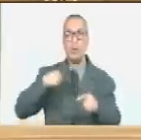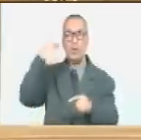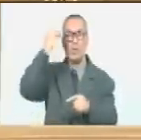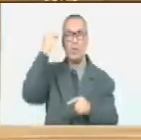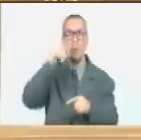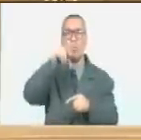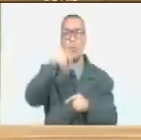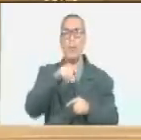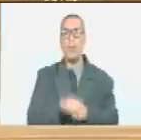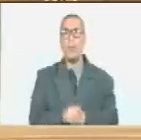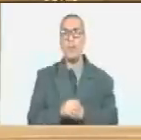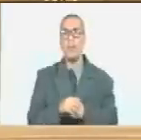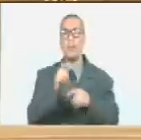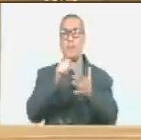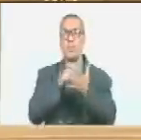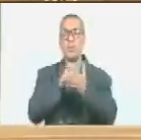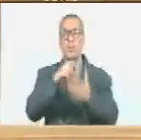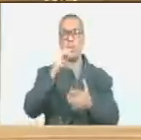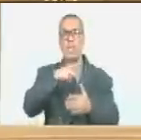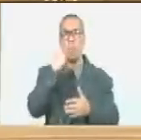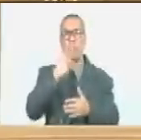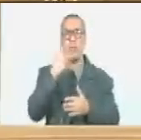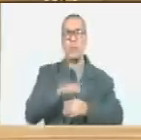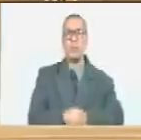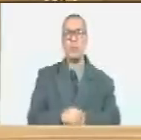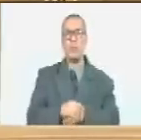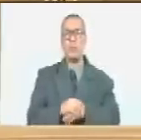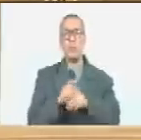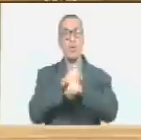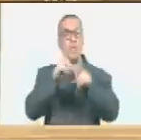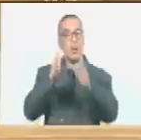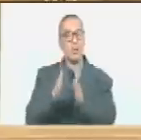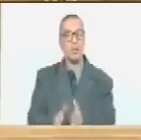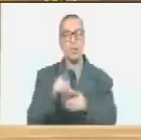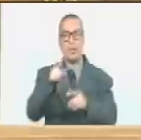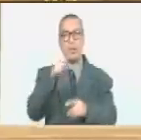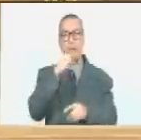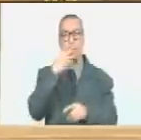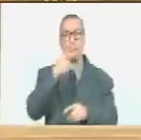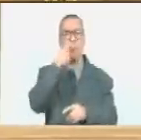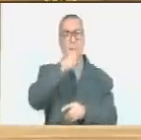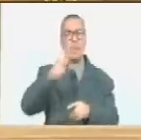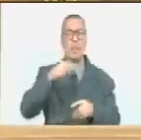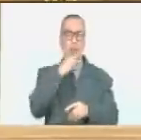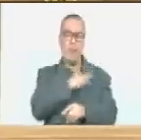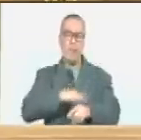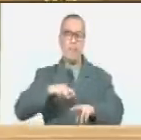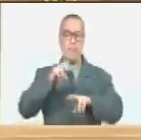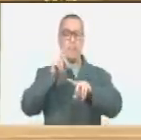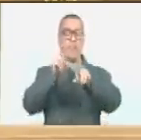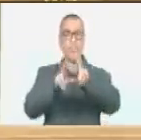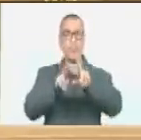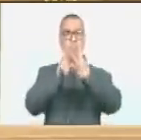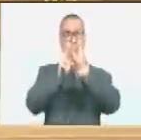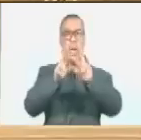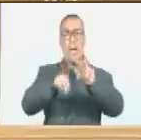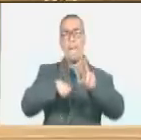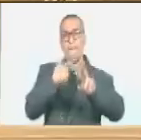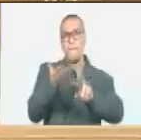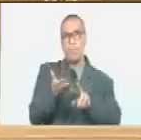con respecto a esta política es la democratización del suelo urbano. La Gran Misión Vivienda Venezuela ha